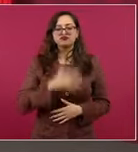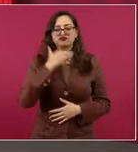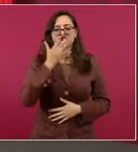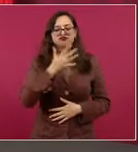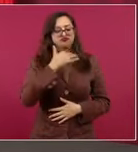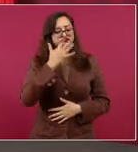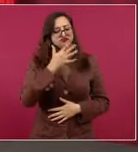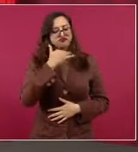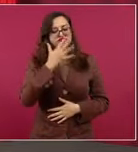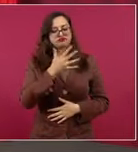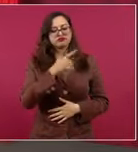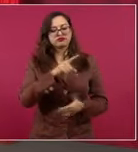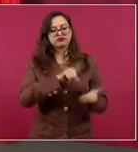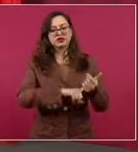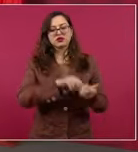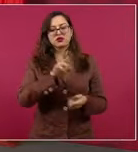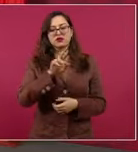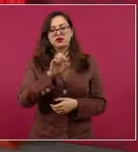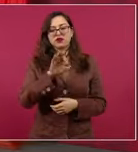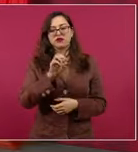corruptos del Reforma,